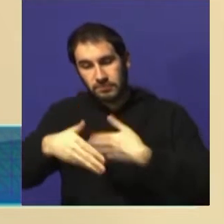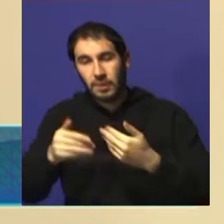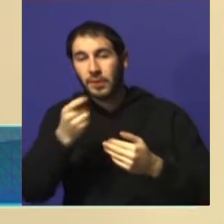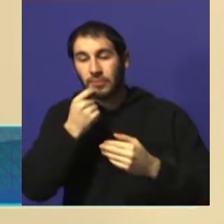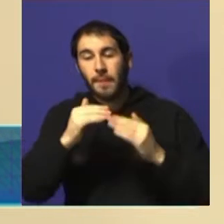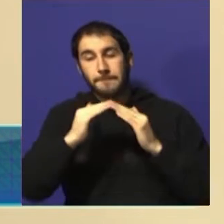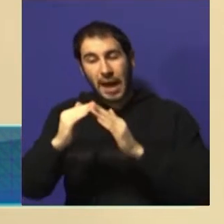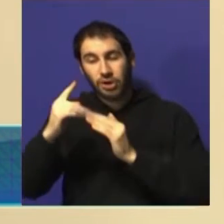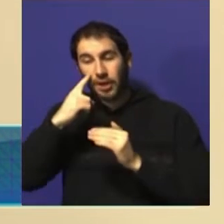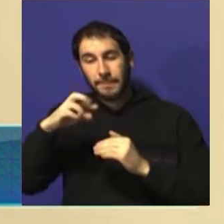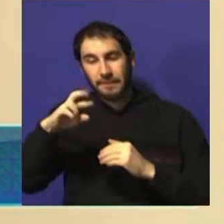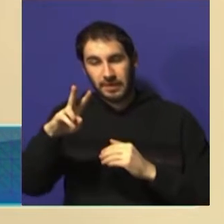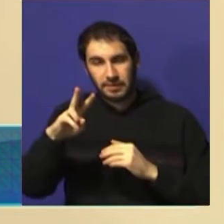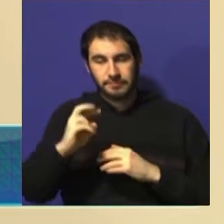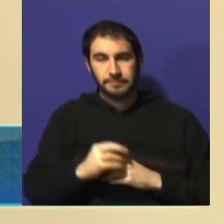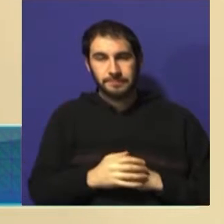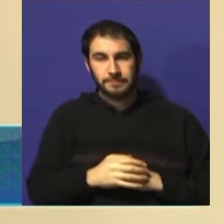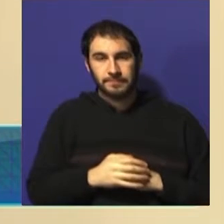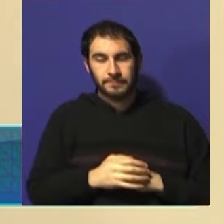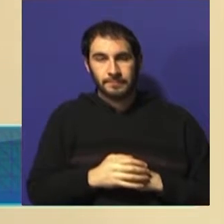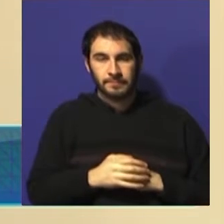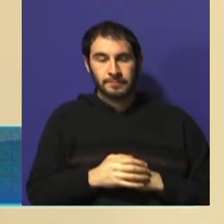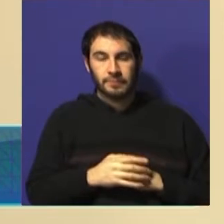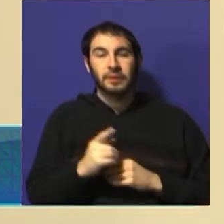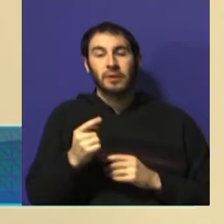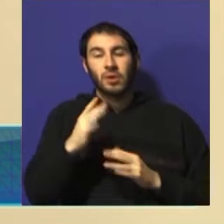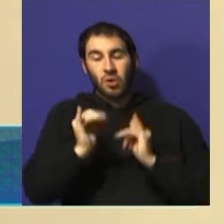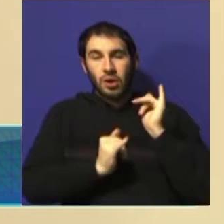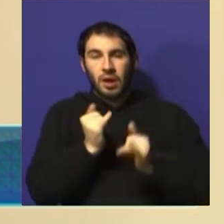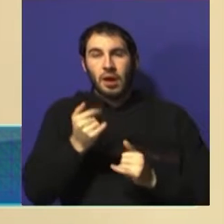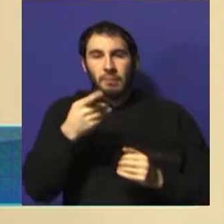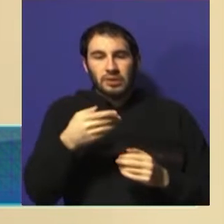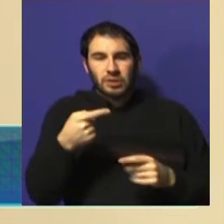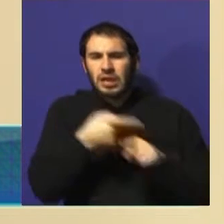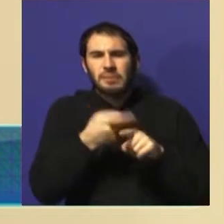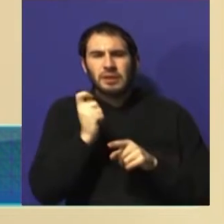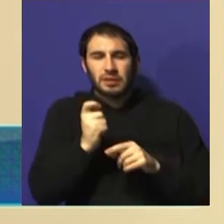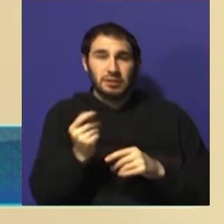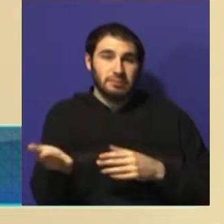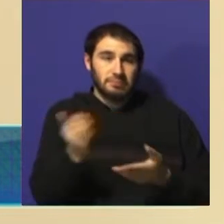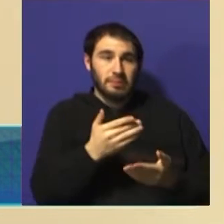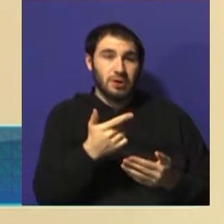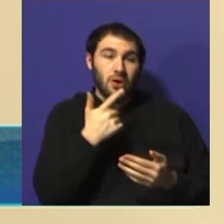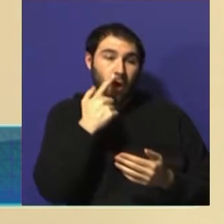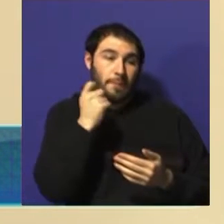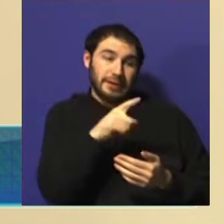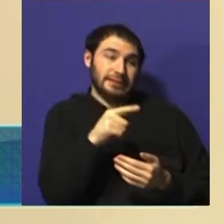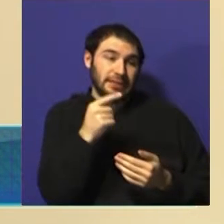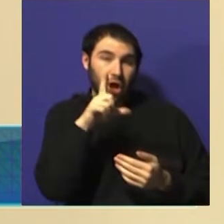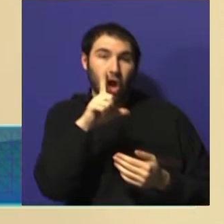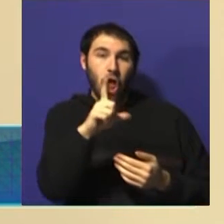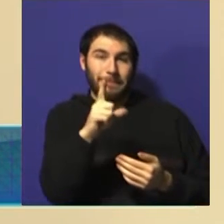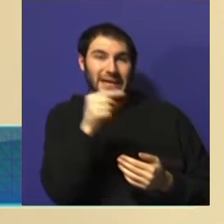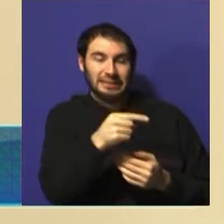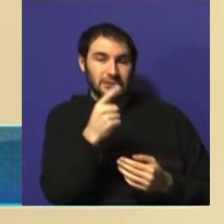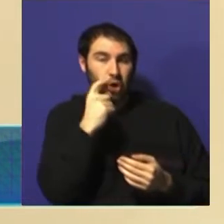sobre todo del IPB. Entonces decían, ¿a quién hay que reclamarle? Y hay que ir a Josecito. Y Josecito